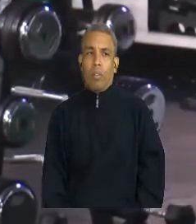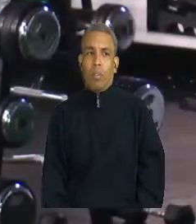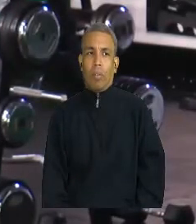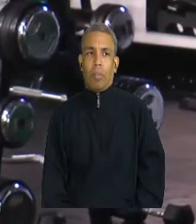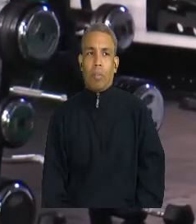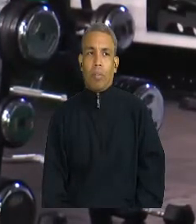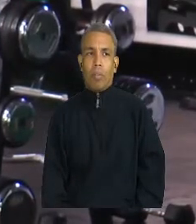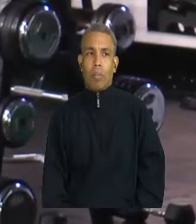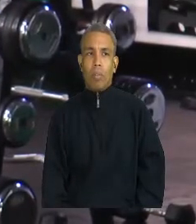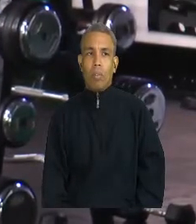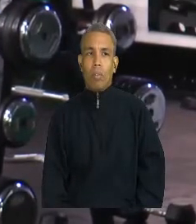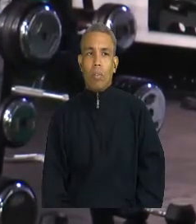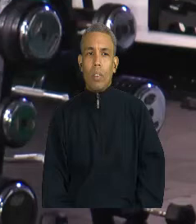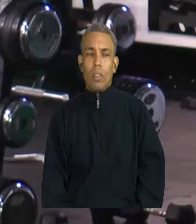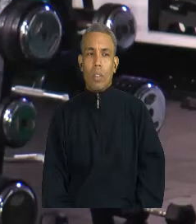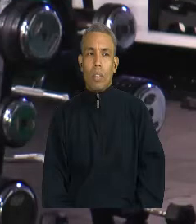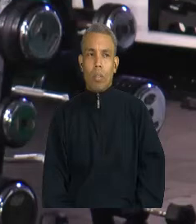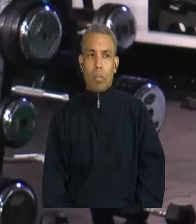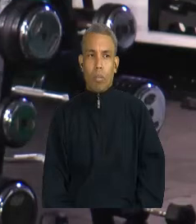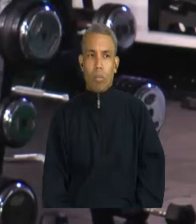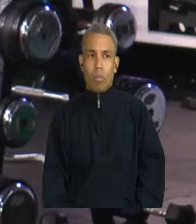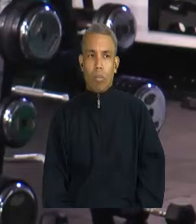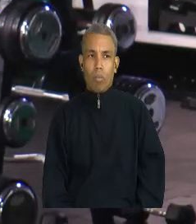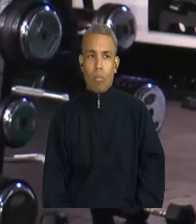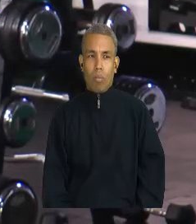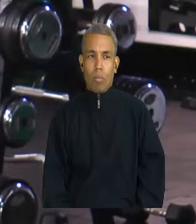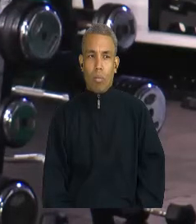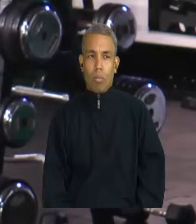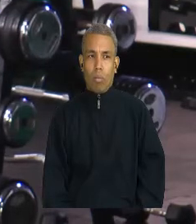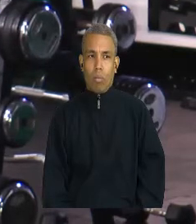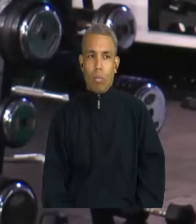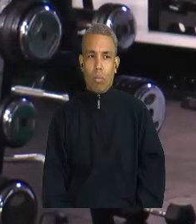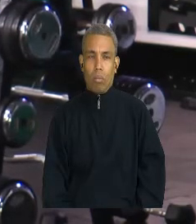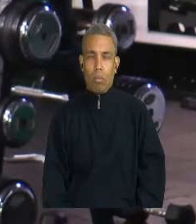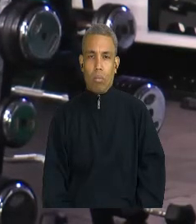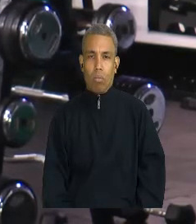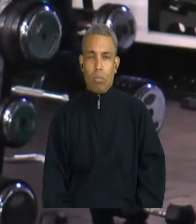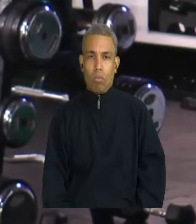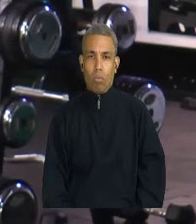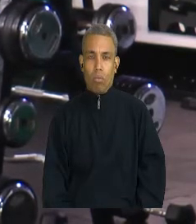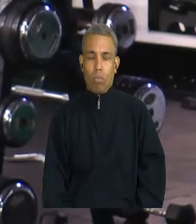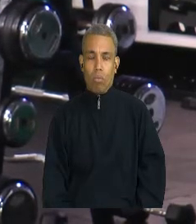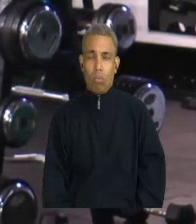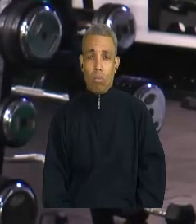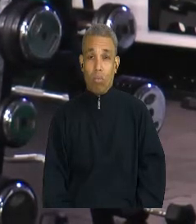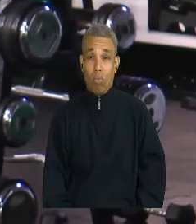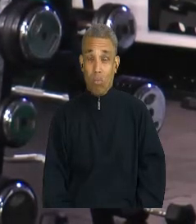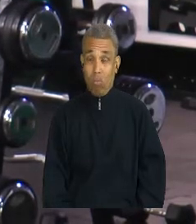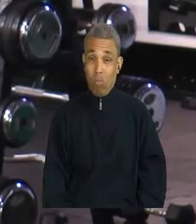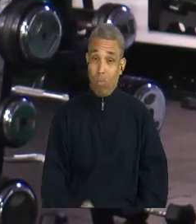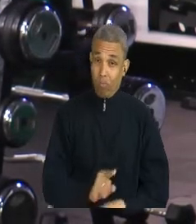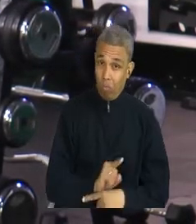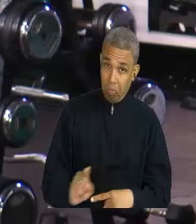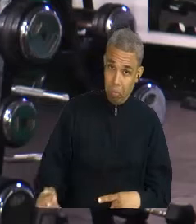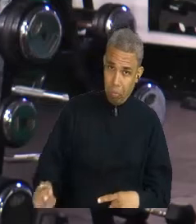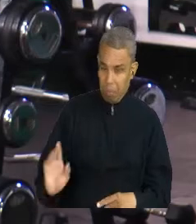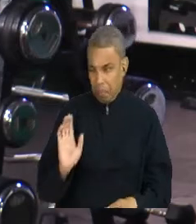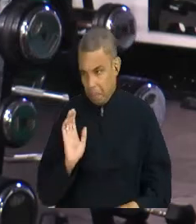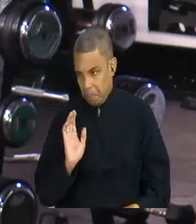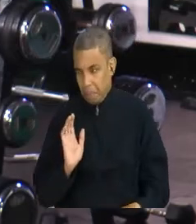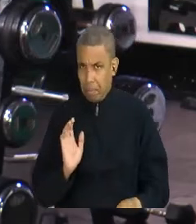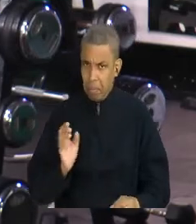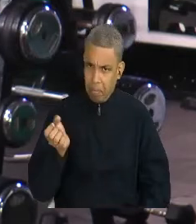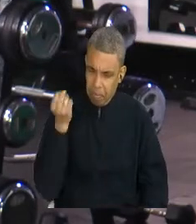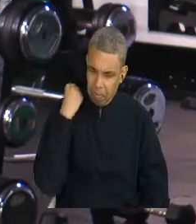Bueno, lo más recomendable de sacarle el tiempo a la actividad física o poder